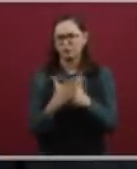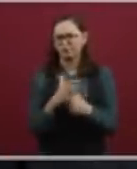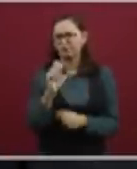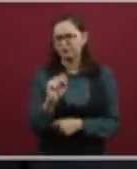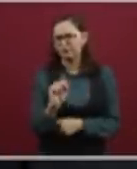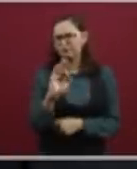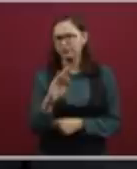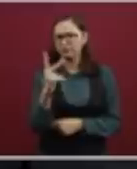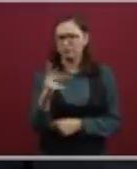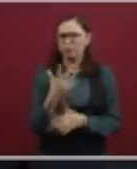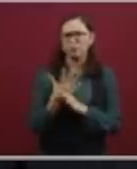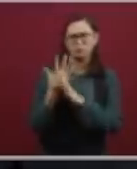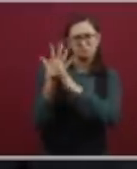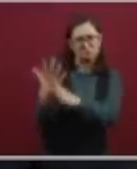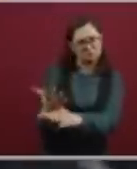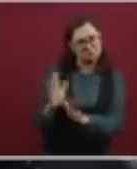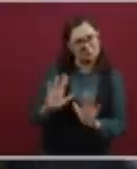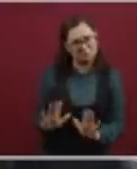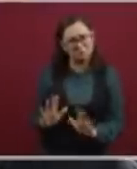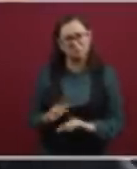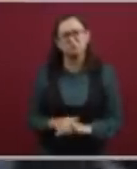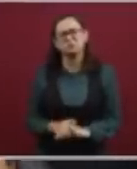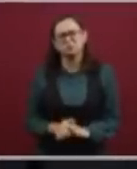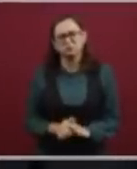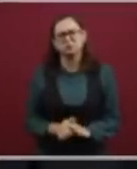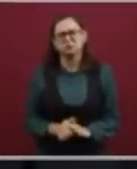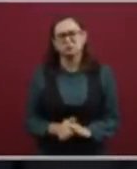Función Pública y vamos a